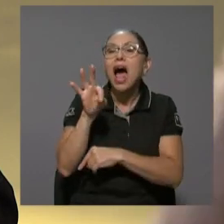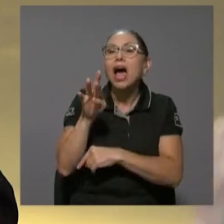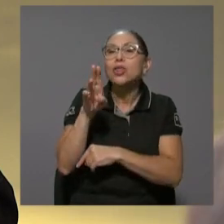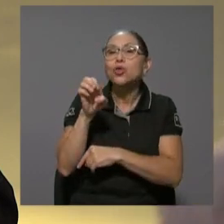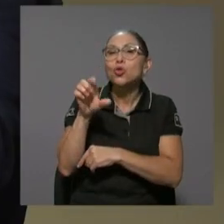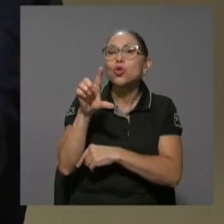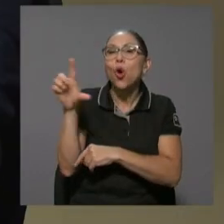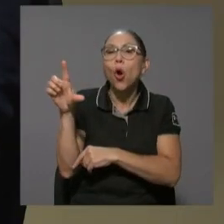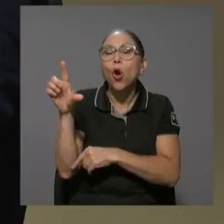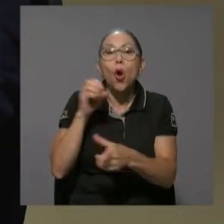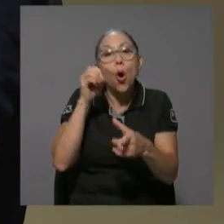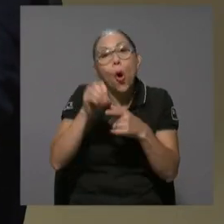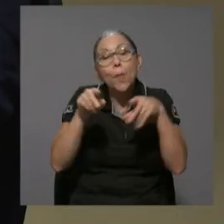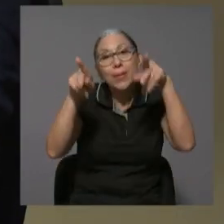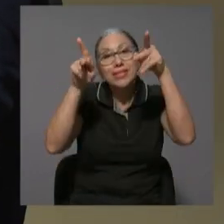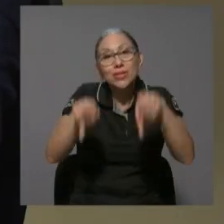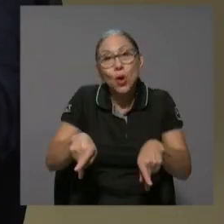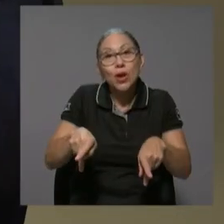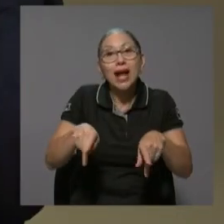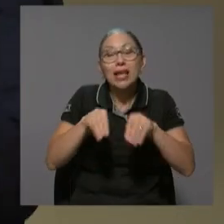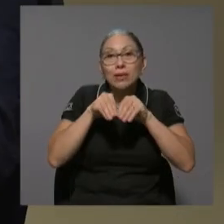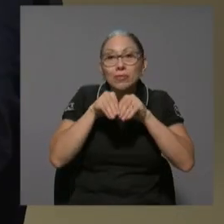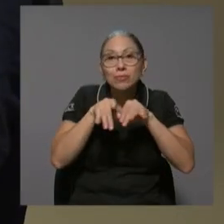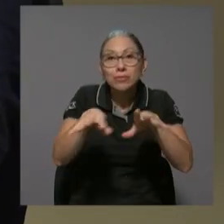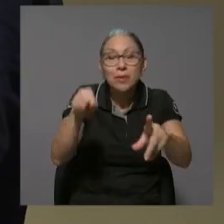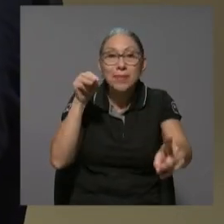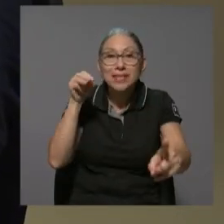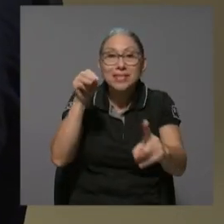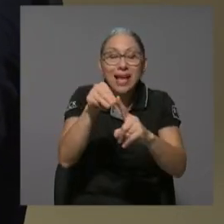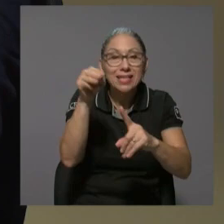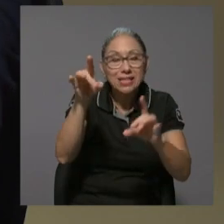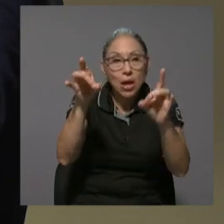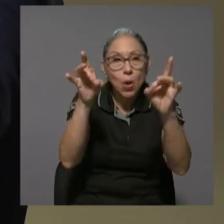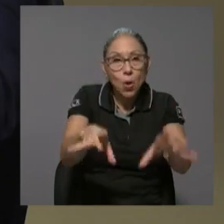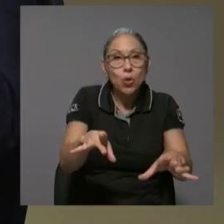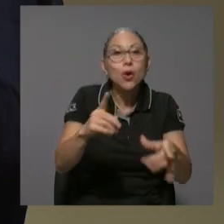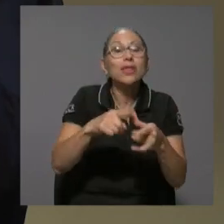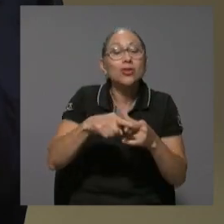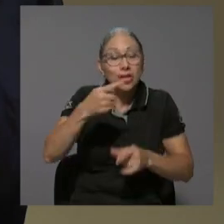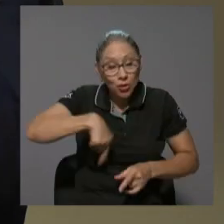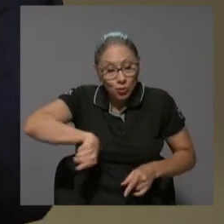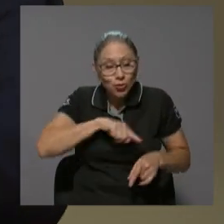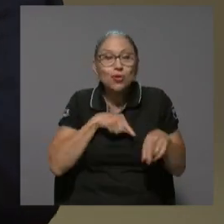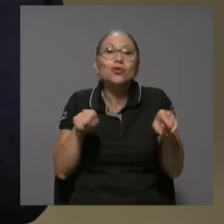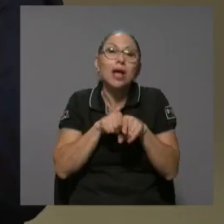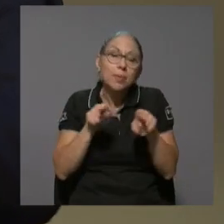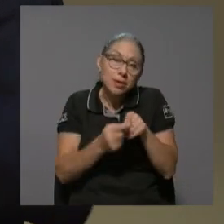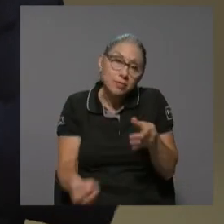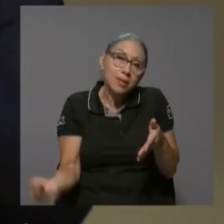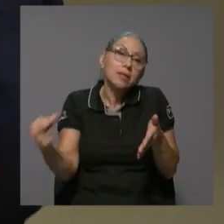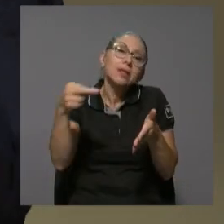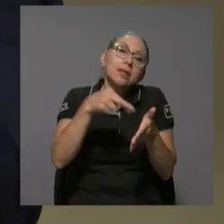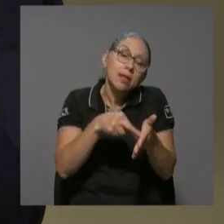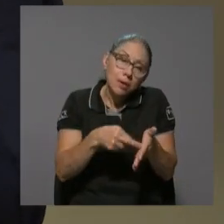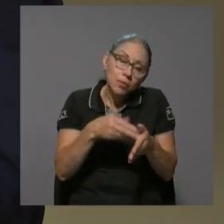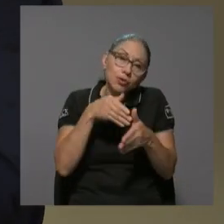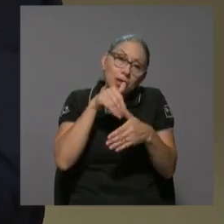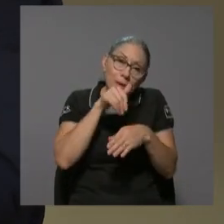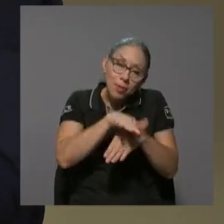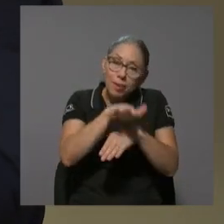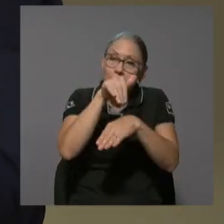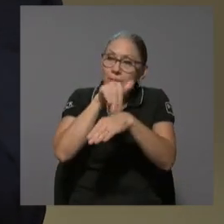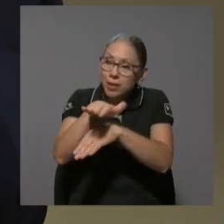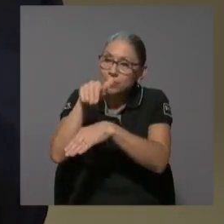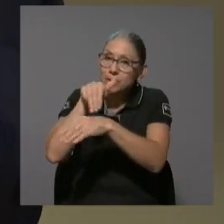hacemos es reproducir ese mensaje para entonces criticarlo, y lo que estamos haciendo, por ende, es